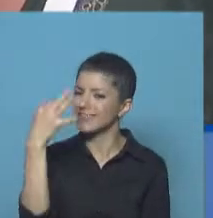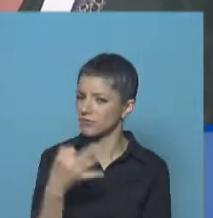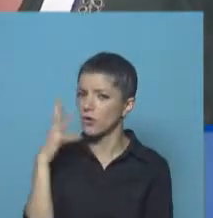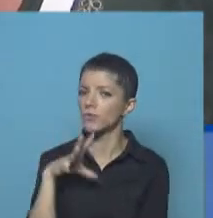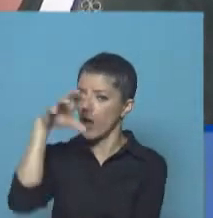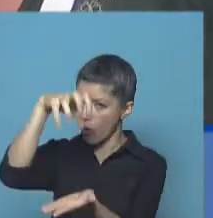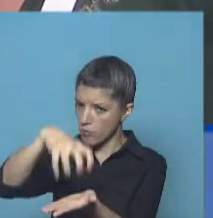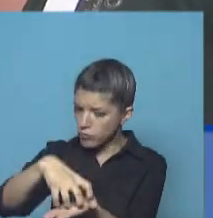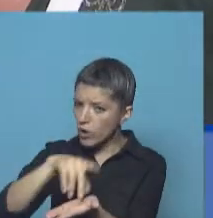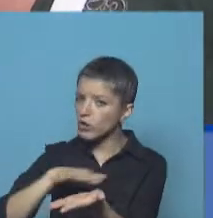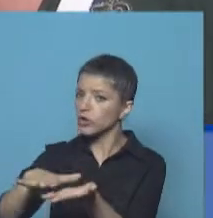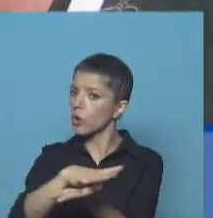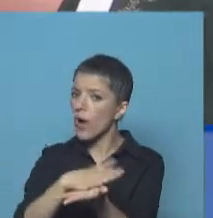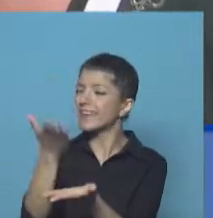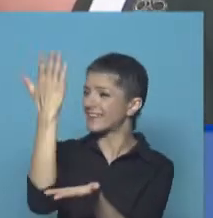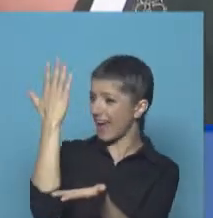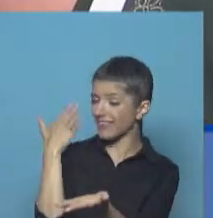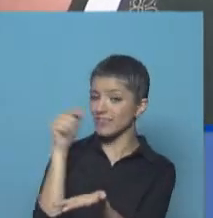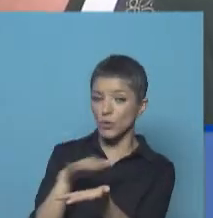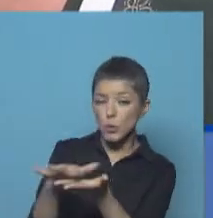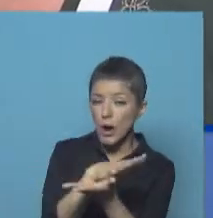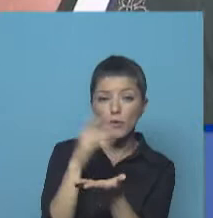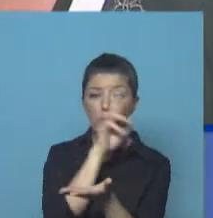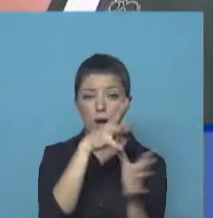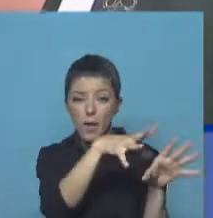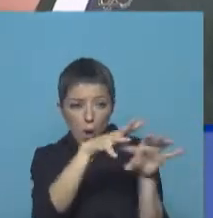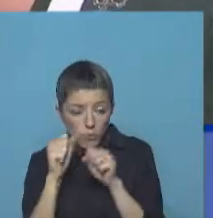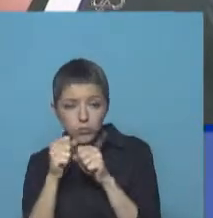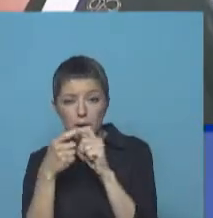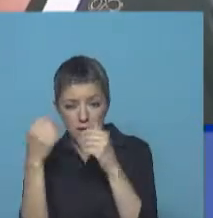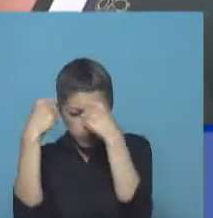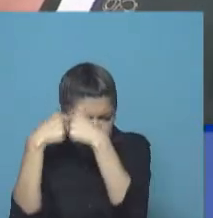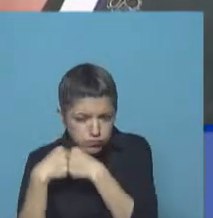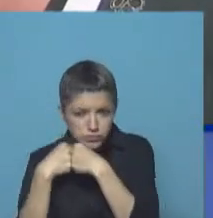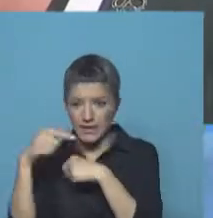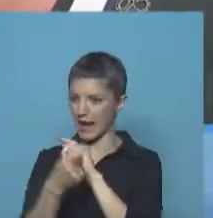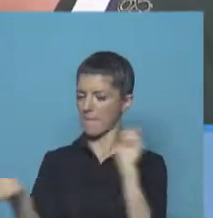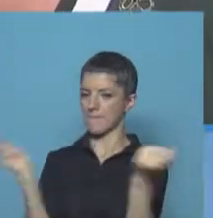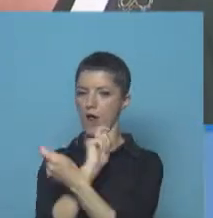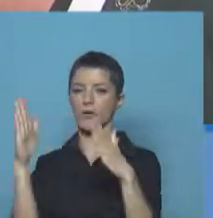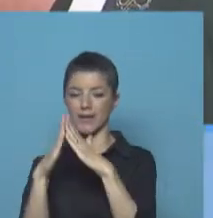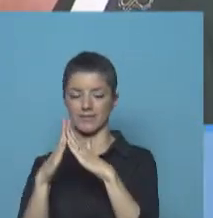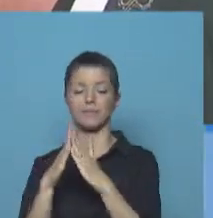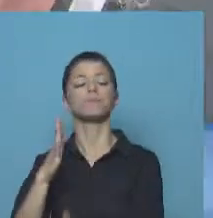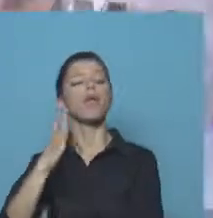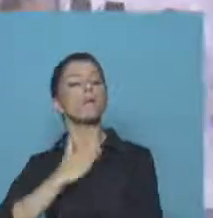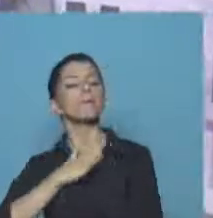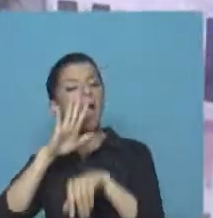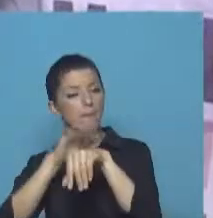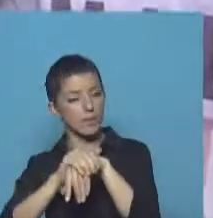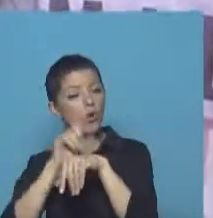sido prácticamente un aguantadero y convertirlo en esta casa de las madres de víctimas bueno esta casa era de un amigo nuestro que falleció